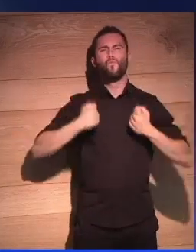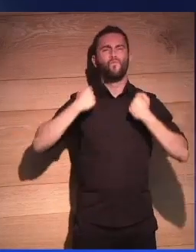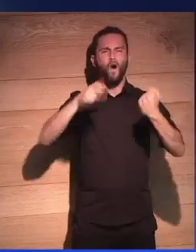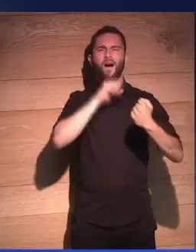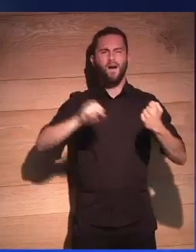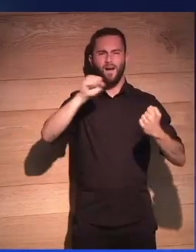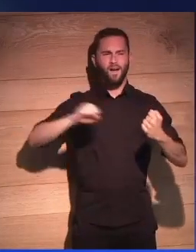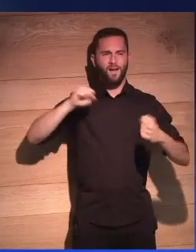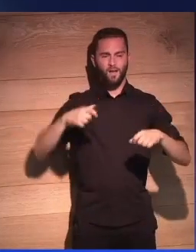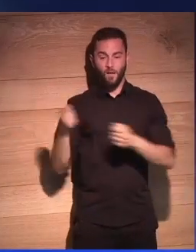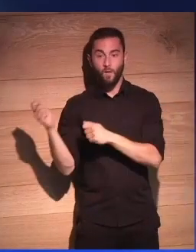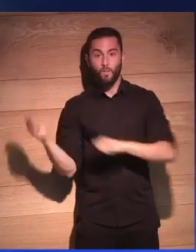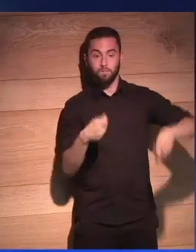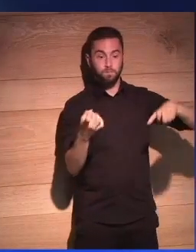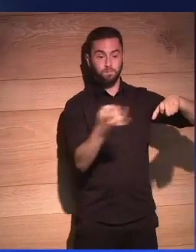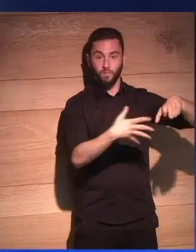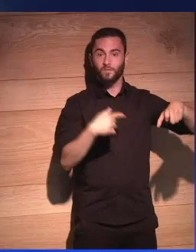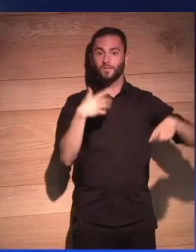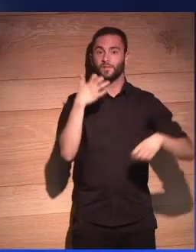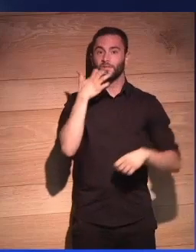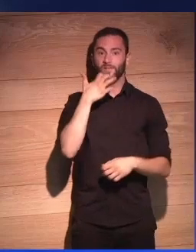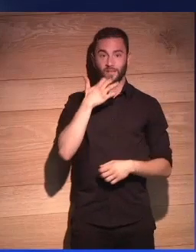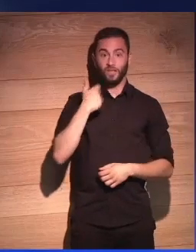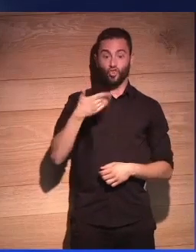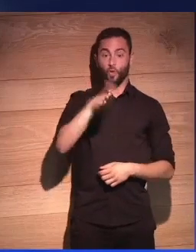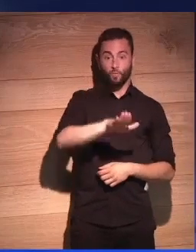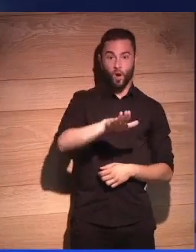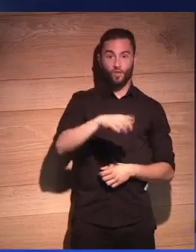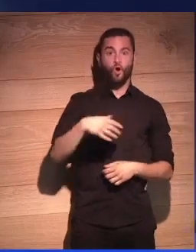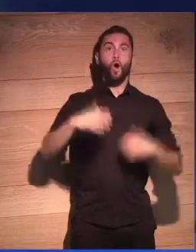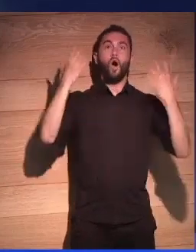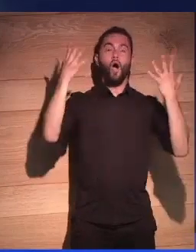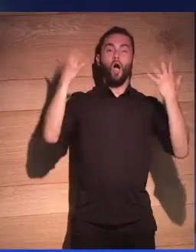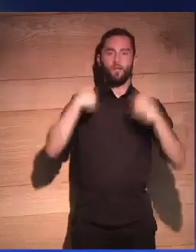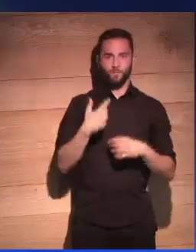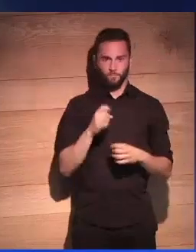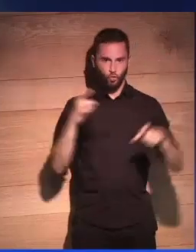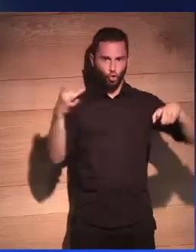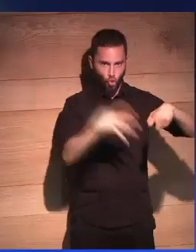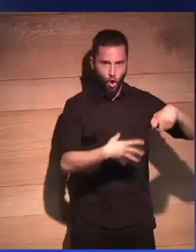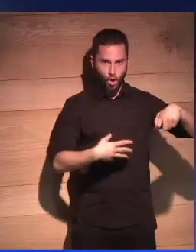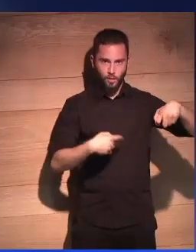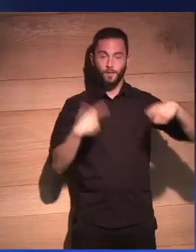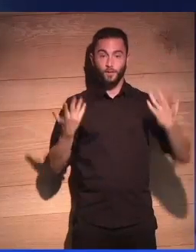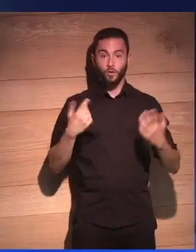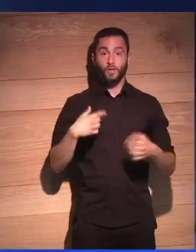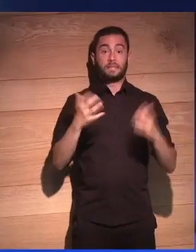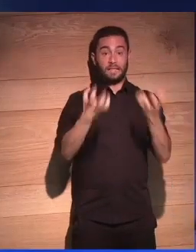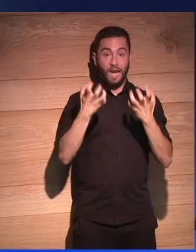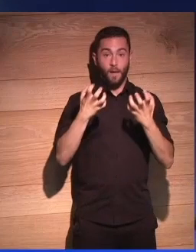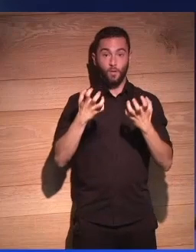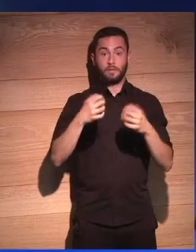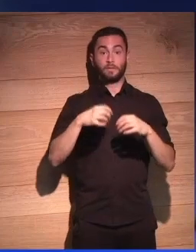estaré en el lecho de muerte reviviendo ese gol. Y bueno, ganamos y pasamos a la semifinal. Y